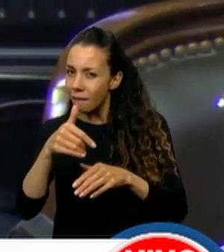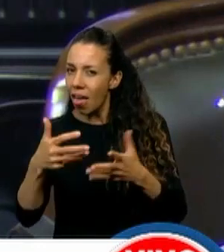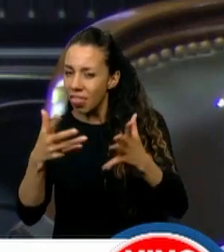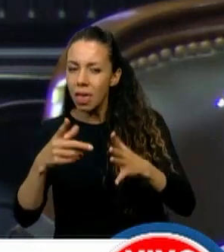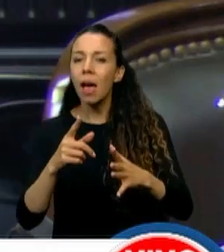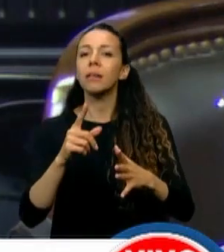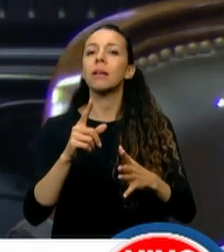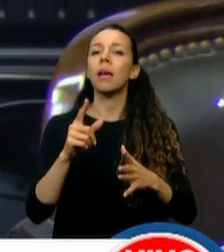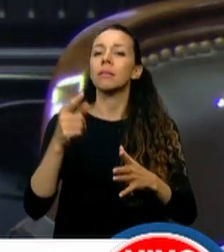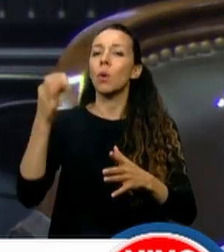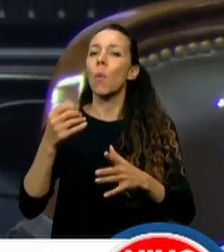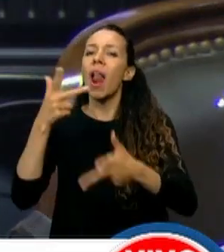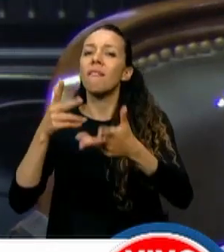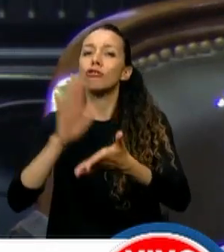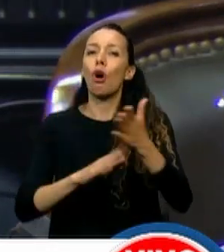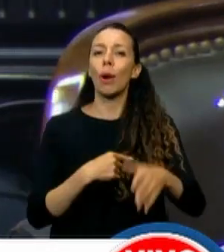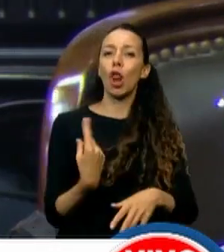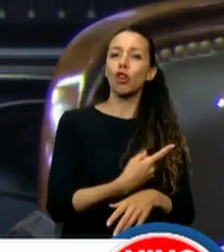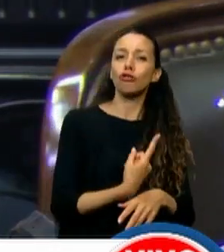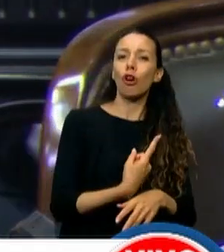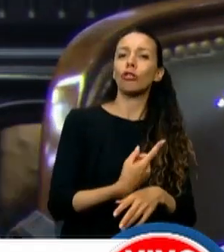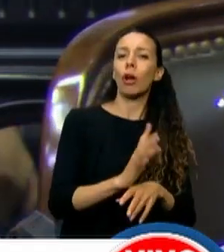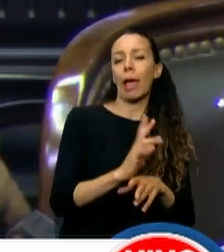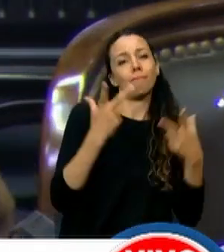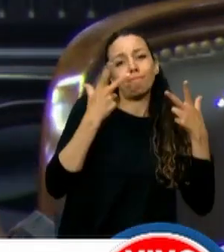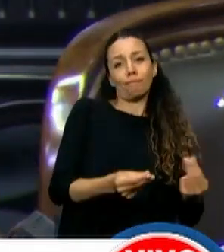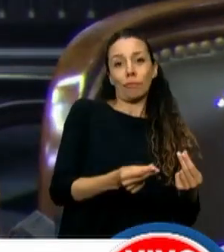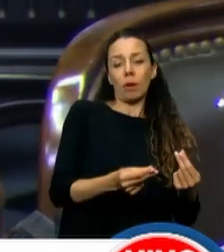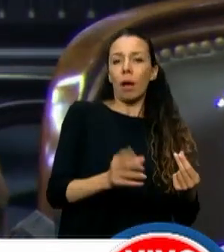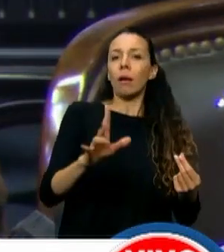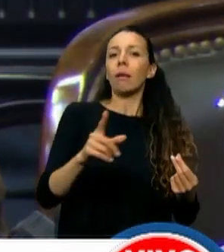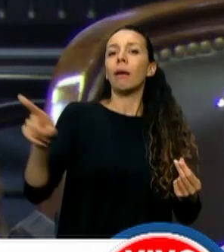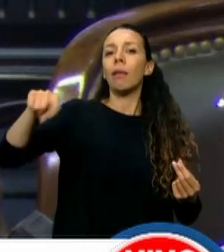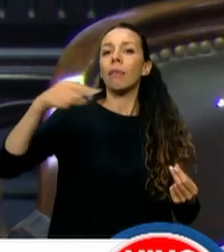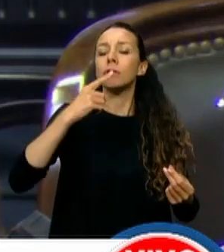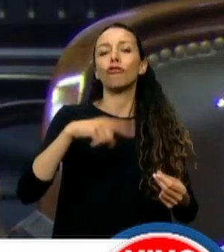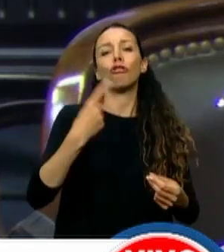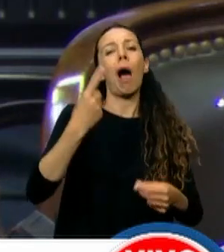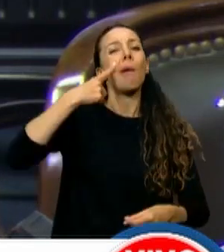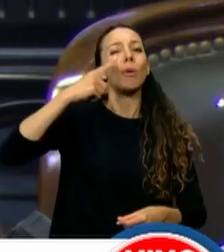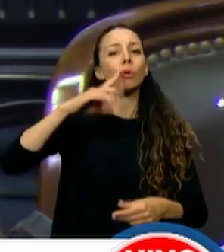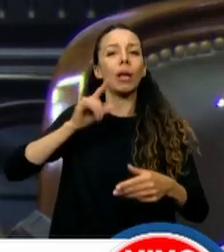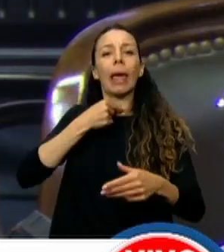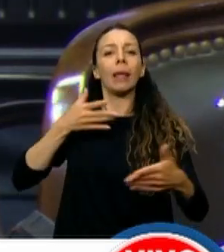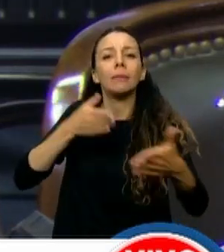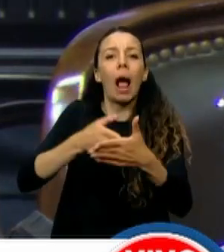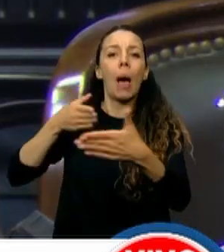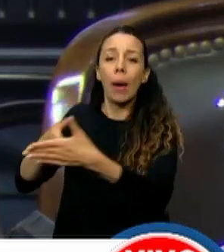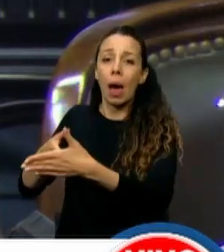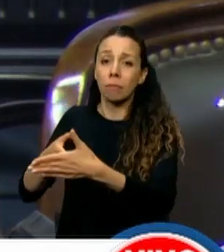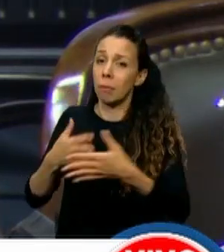esta mentira, que estamos poniendo palos en la rueda. El único que está frenando la recuperación